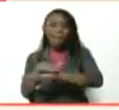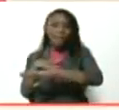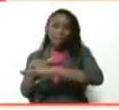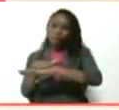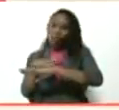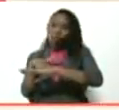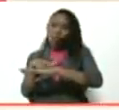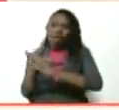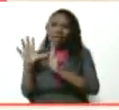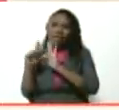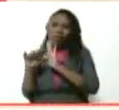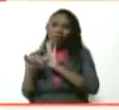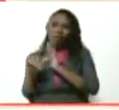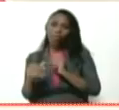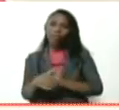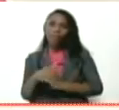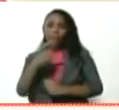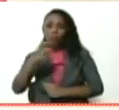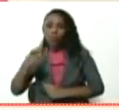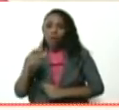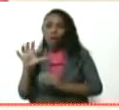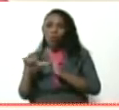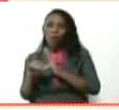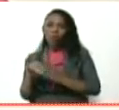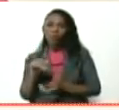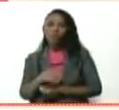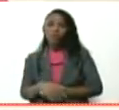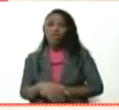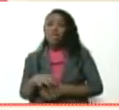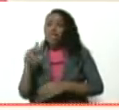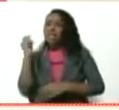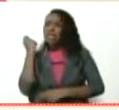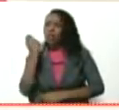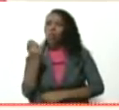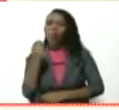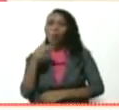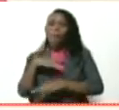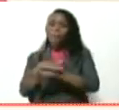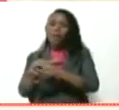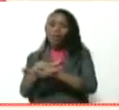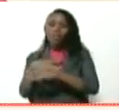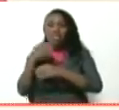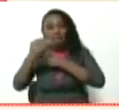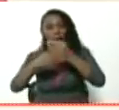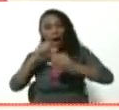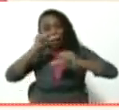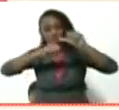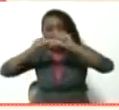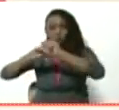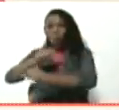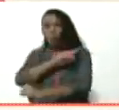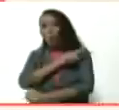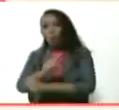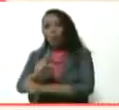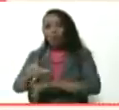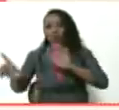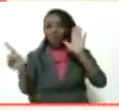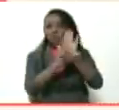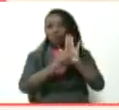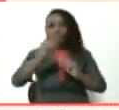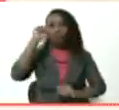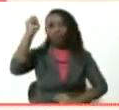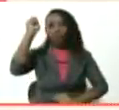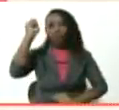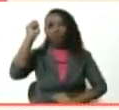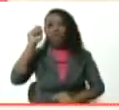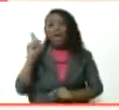que esté robando. Ningún perdón. Que se hagan las investigaciones y que se cumpla estrictamente con la ley.